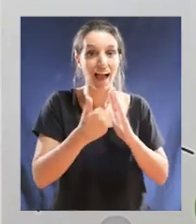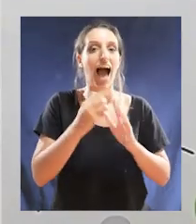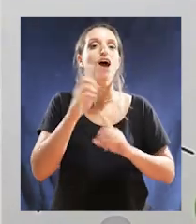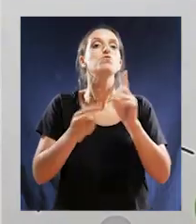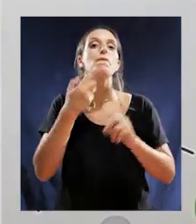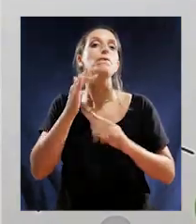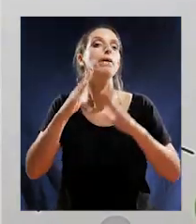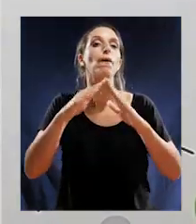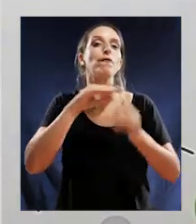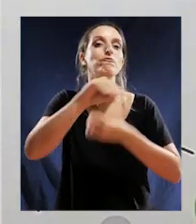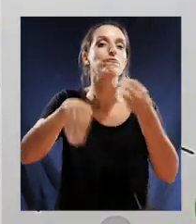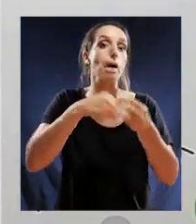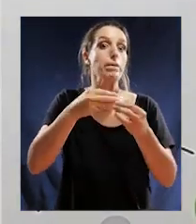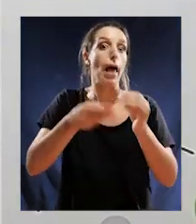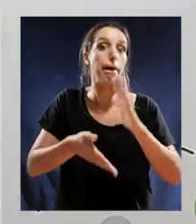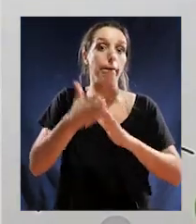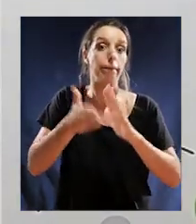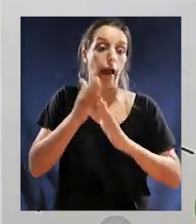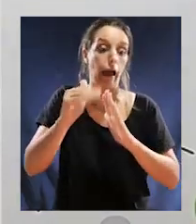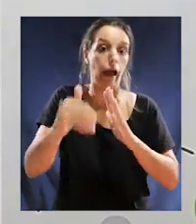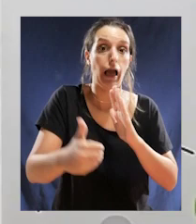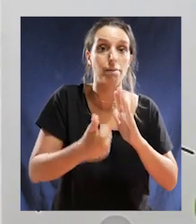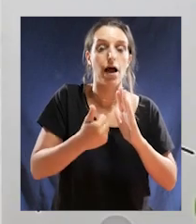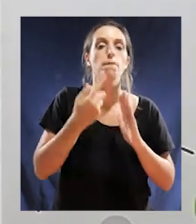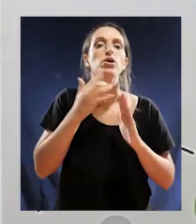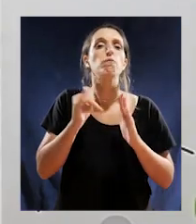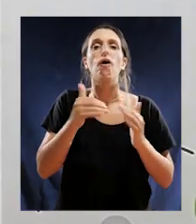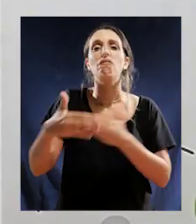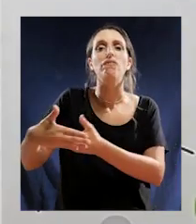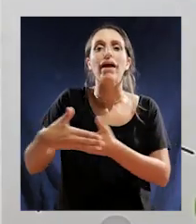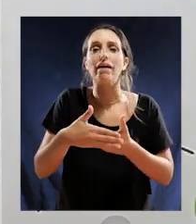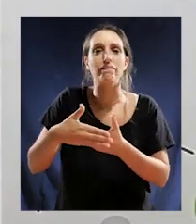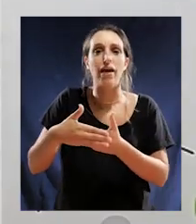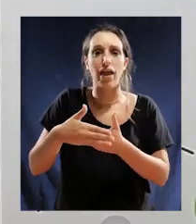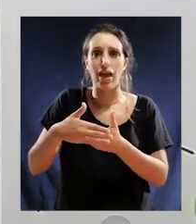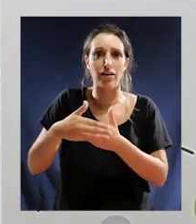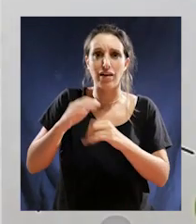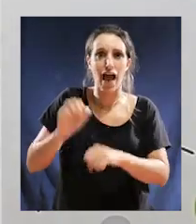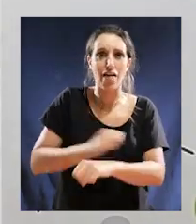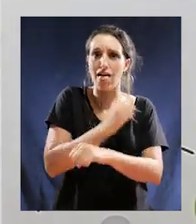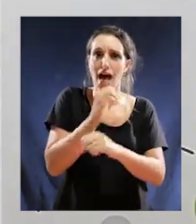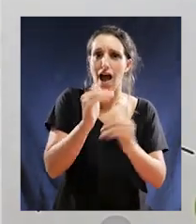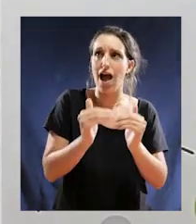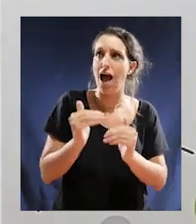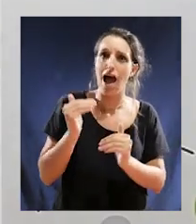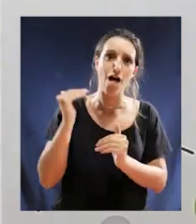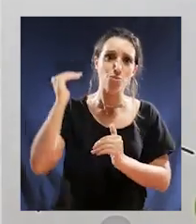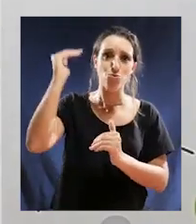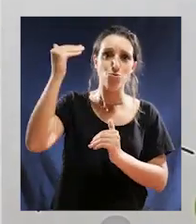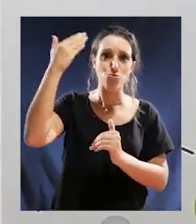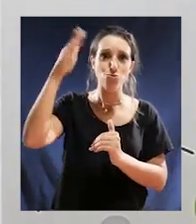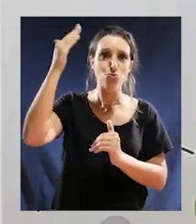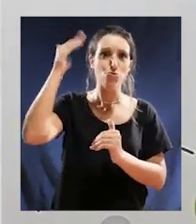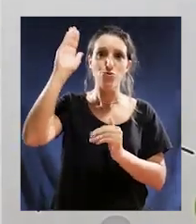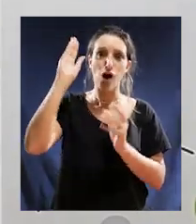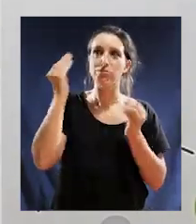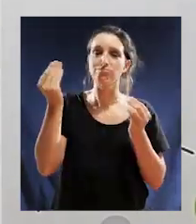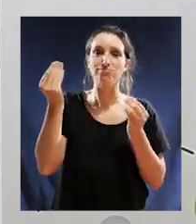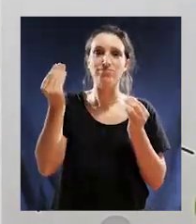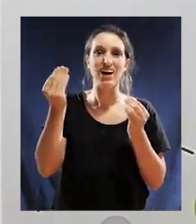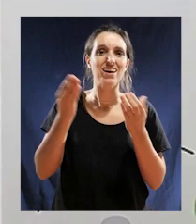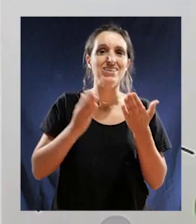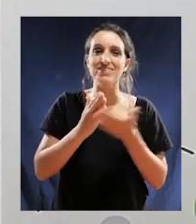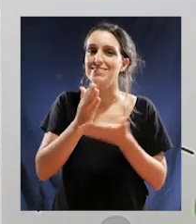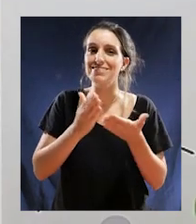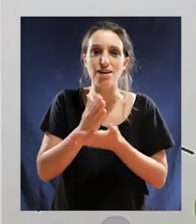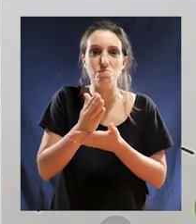más salidores pero todos y de todas las edades desde los bebitos hasta los más grandes en nuestra vida en estos tiempos está